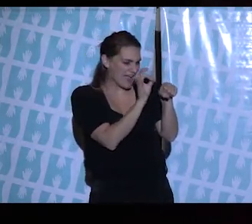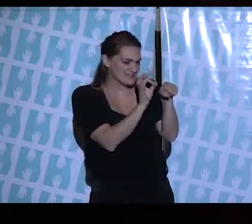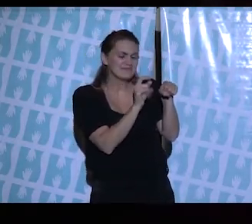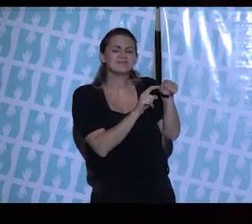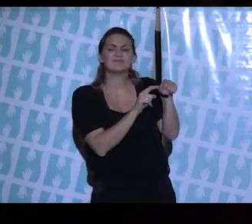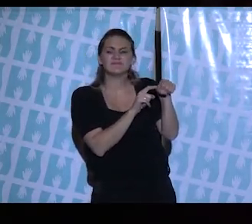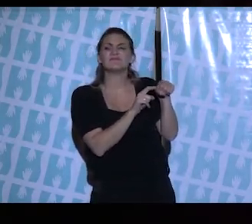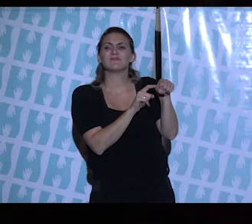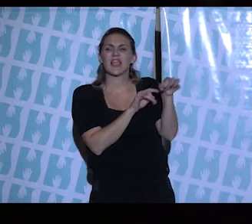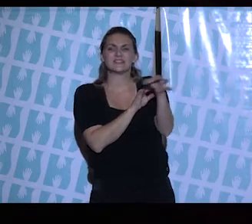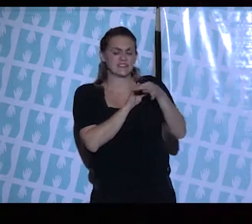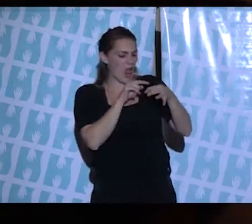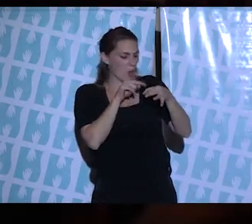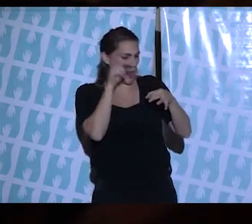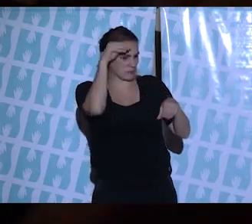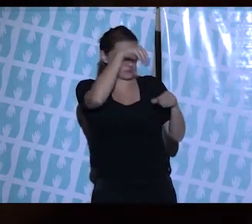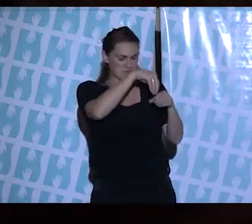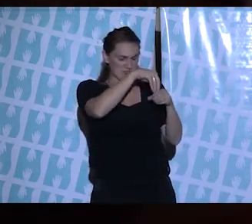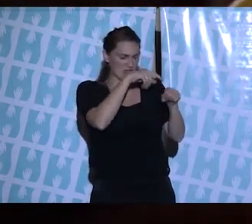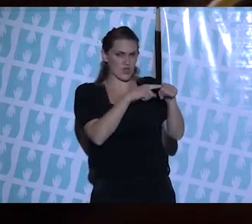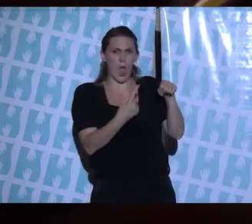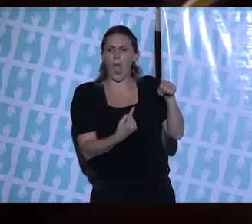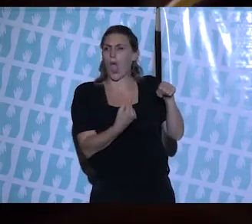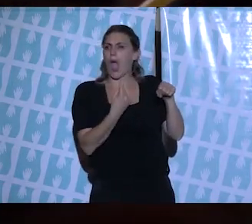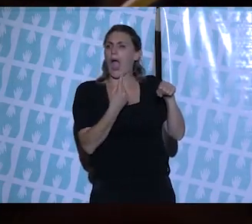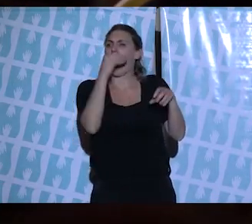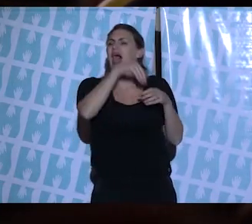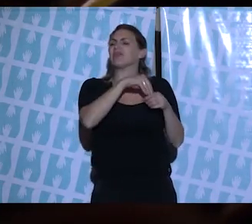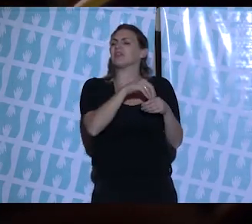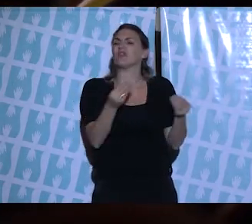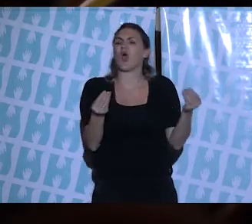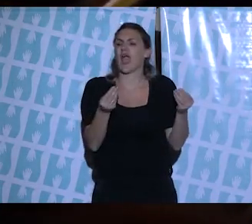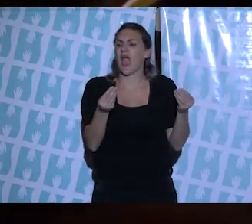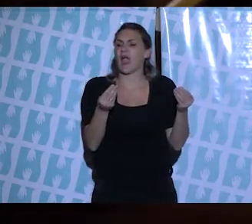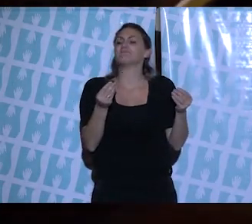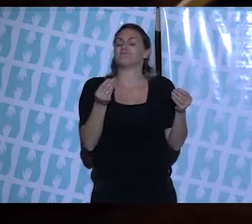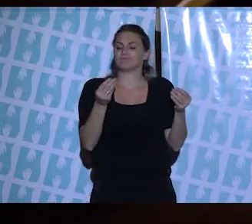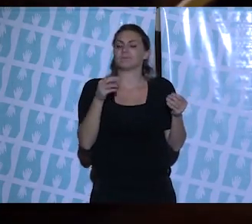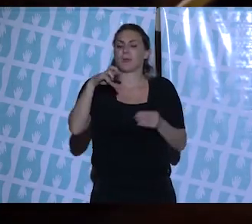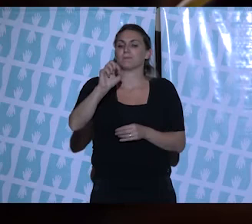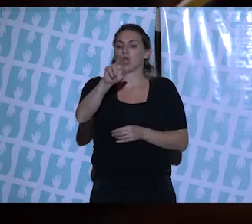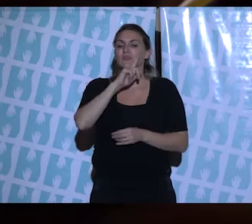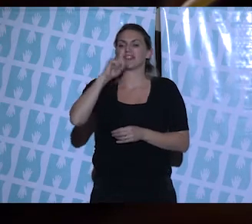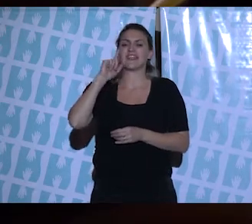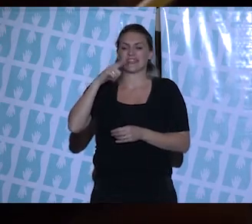parkinsonianos, el principal componente es esta proteína, la